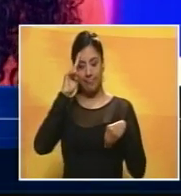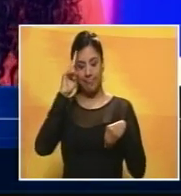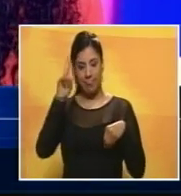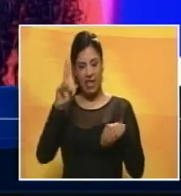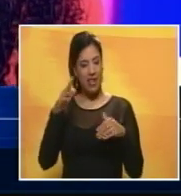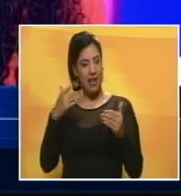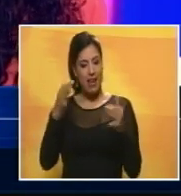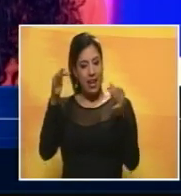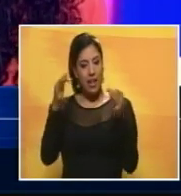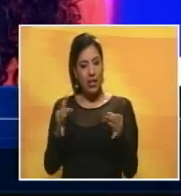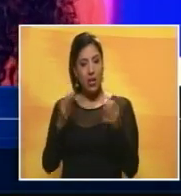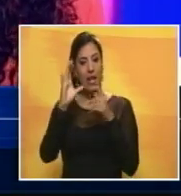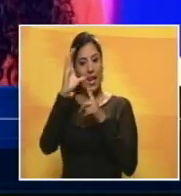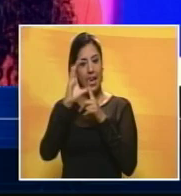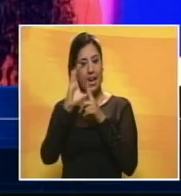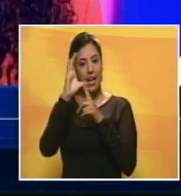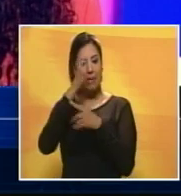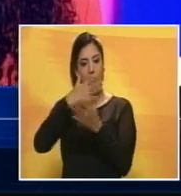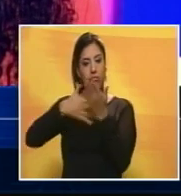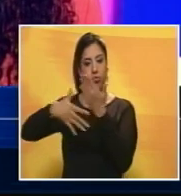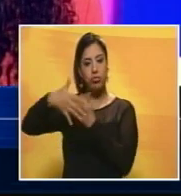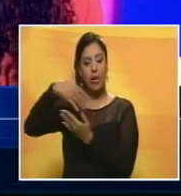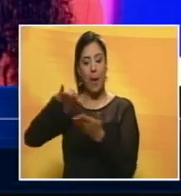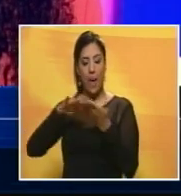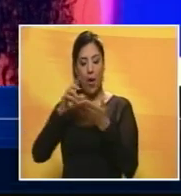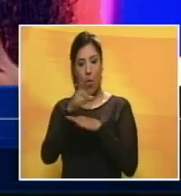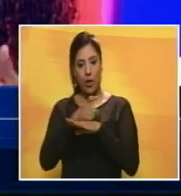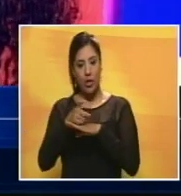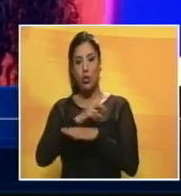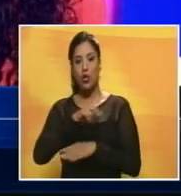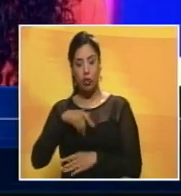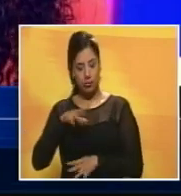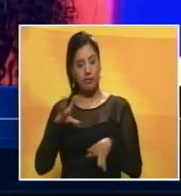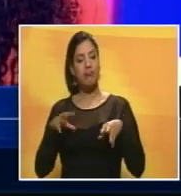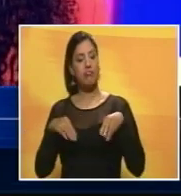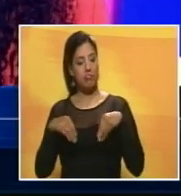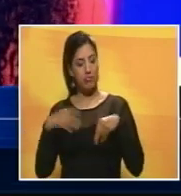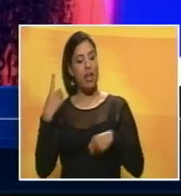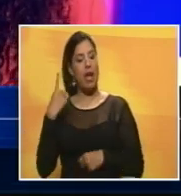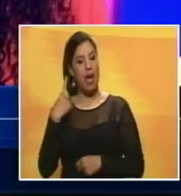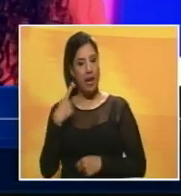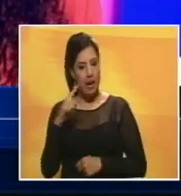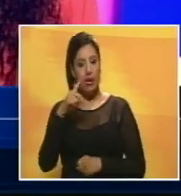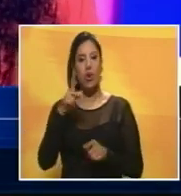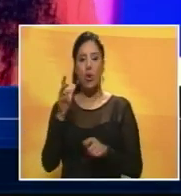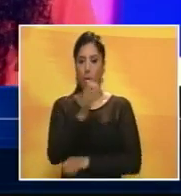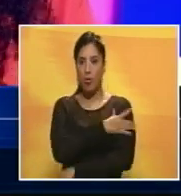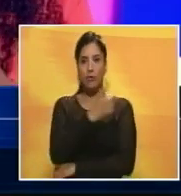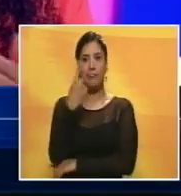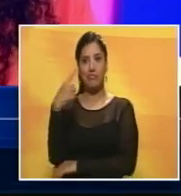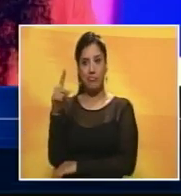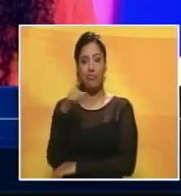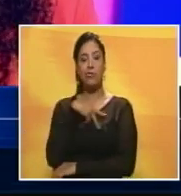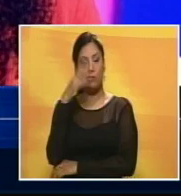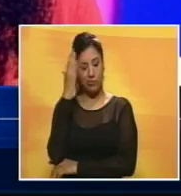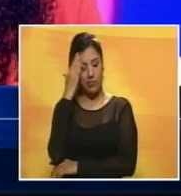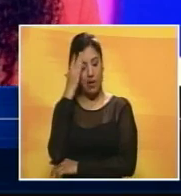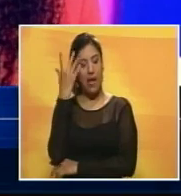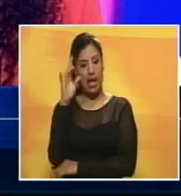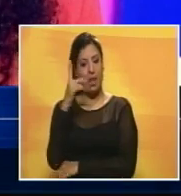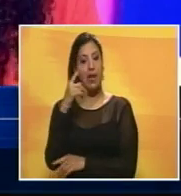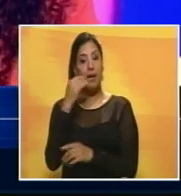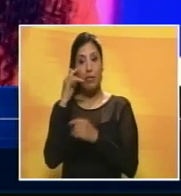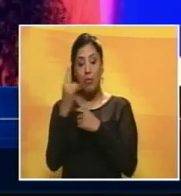respeto, garantizar un clima armónico de gobernabilidad. Nosotros estamos reconociendo que existe una oposición y reconoceremos los